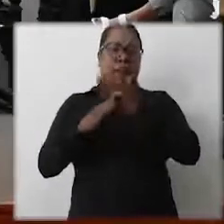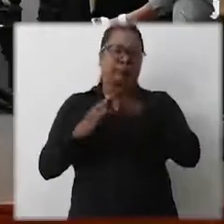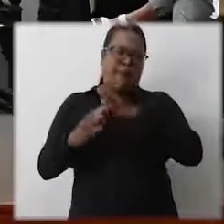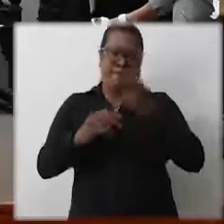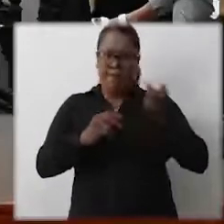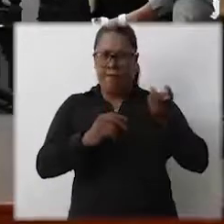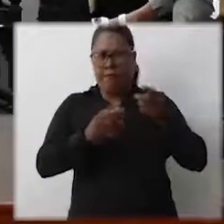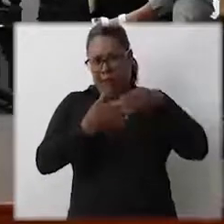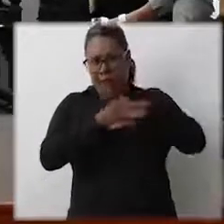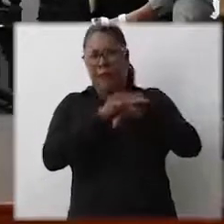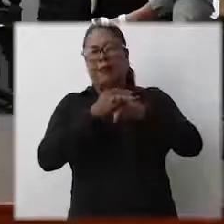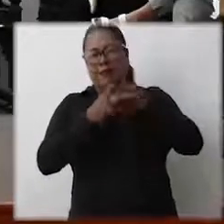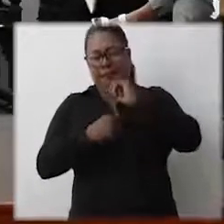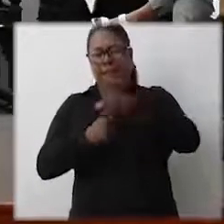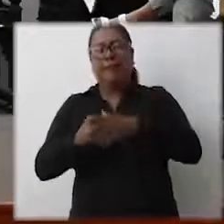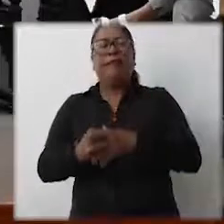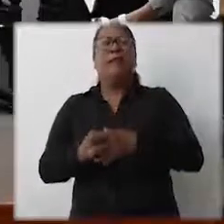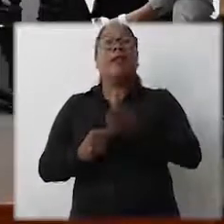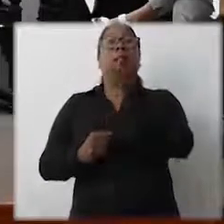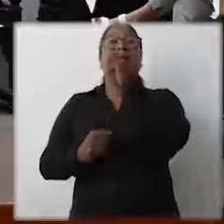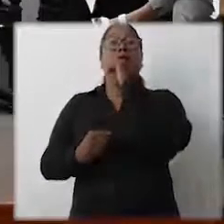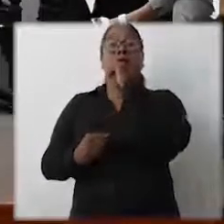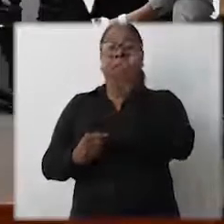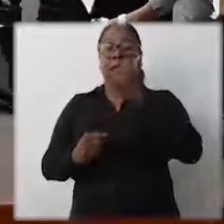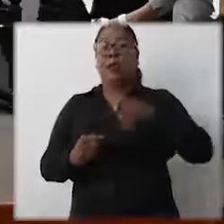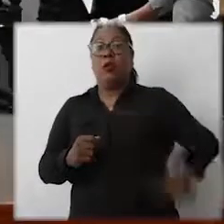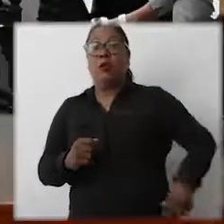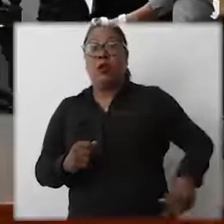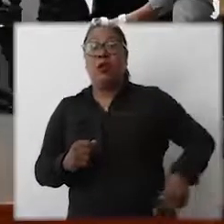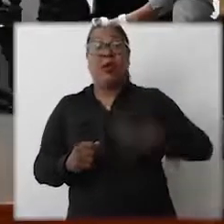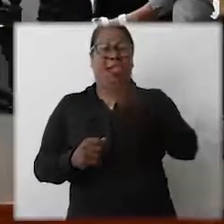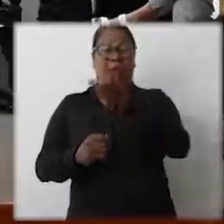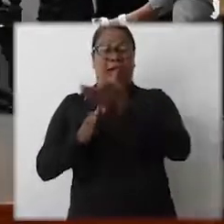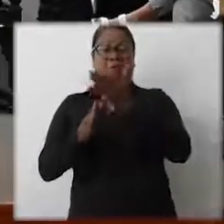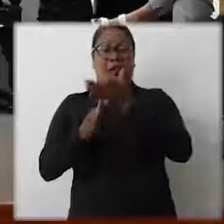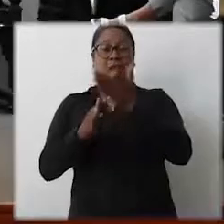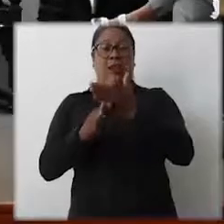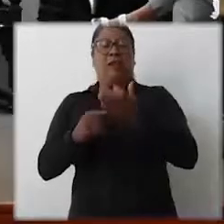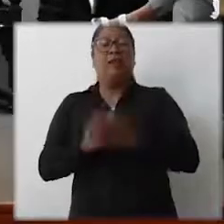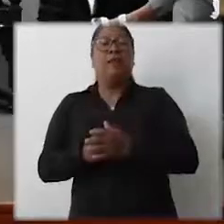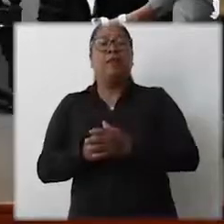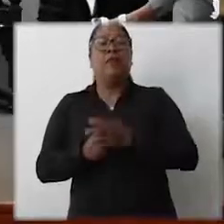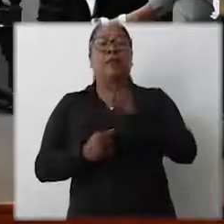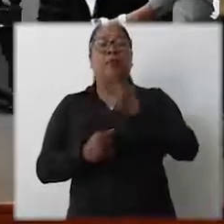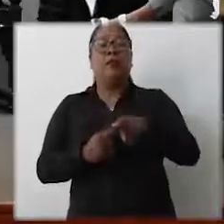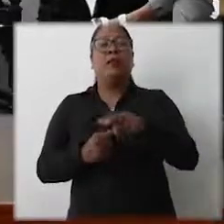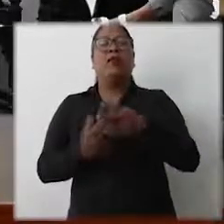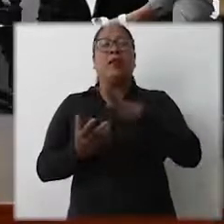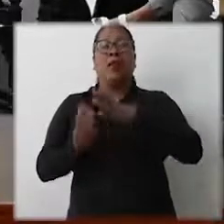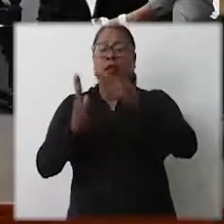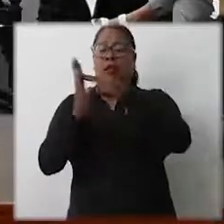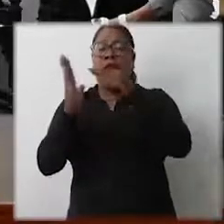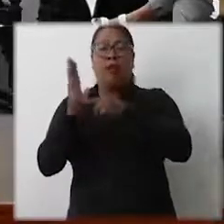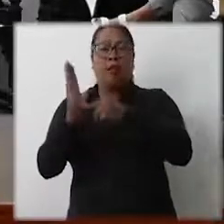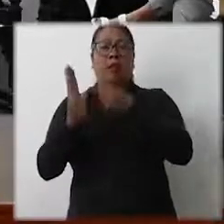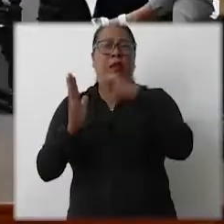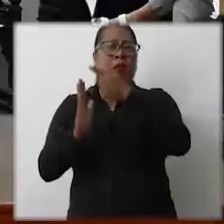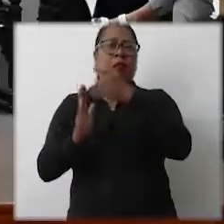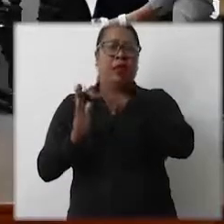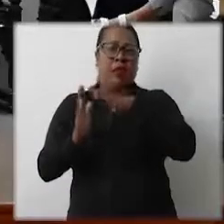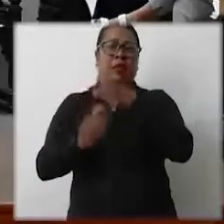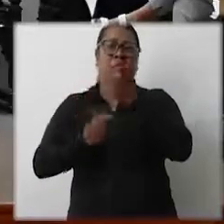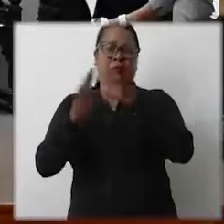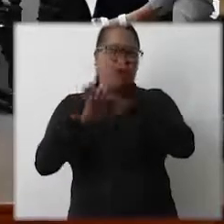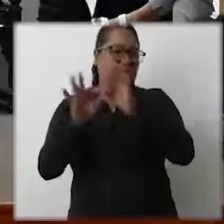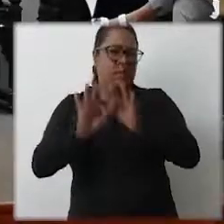normas administrativas que garantizan la convivencia y la tranquilidad ciudadana. La elaboración, modificación y adición del bando